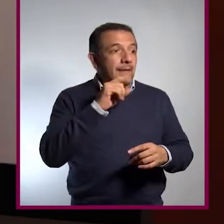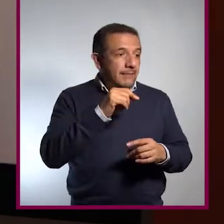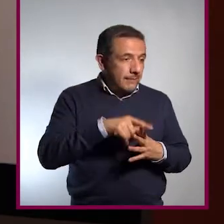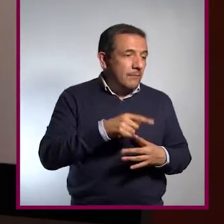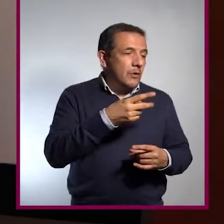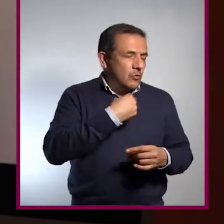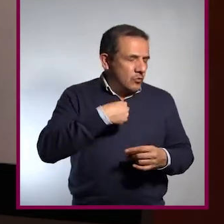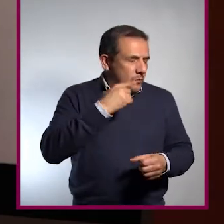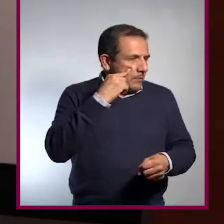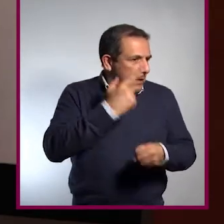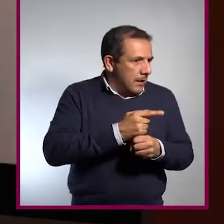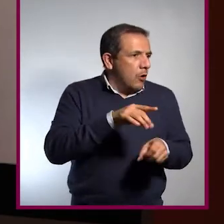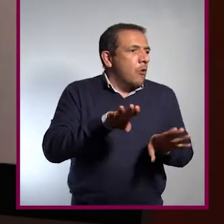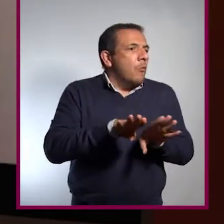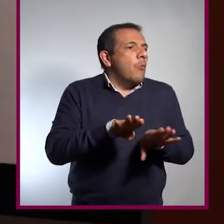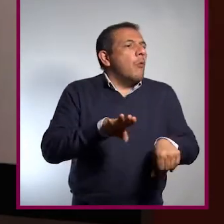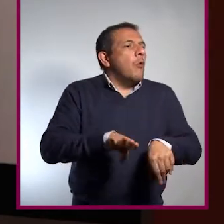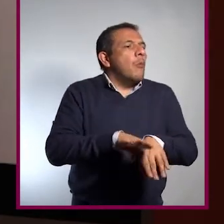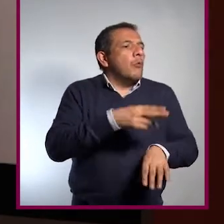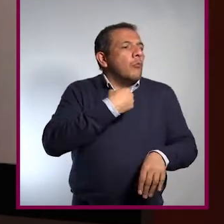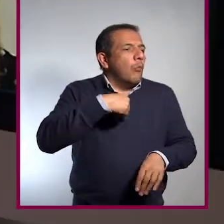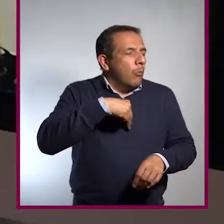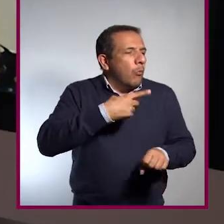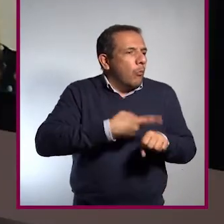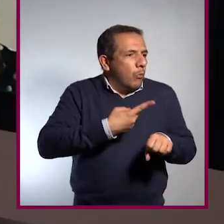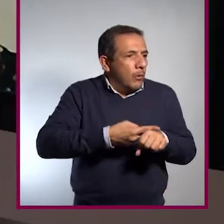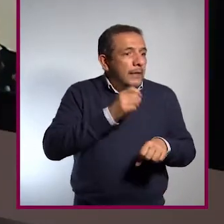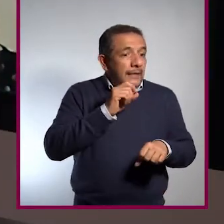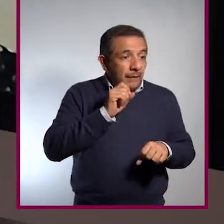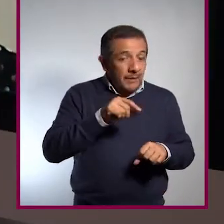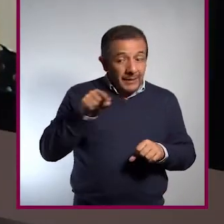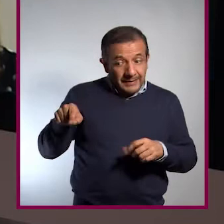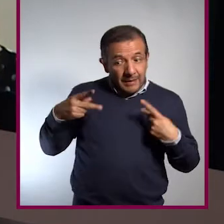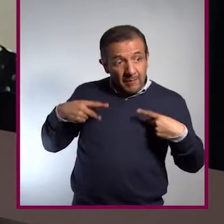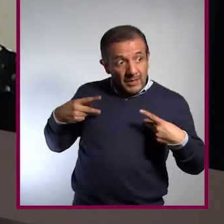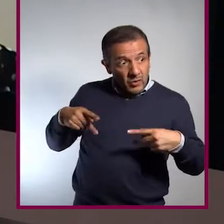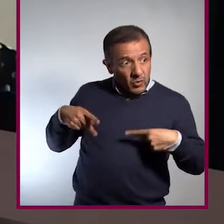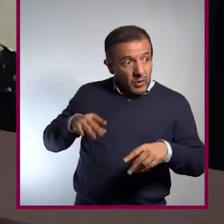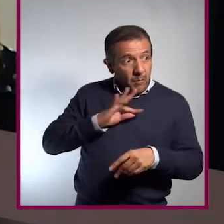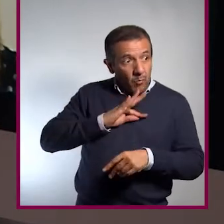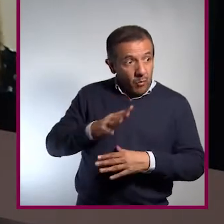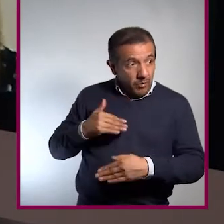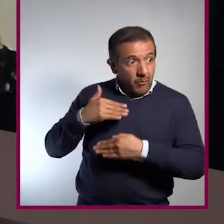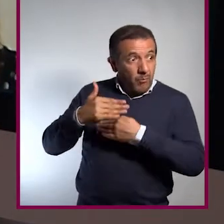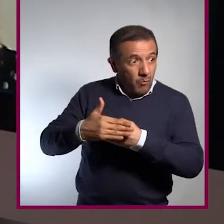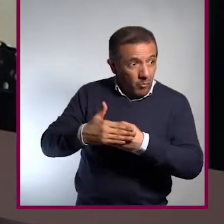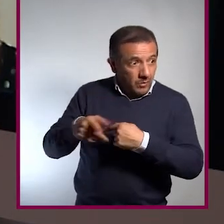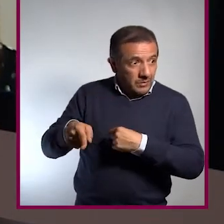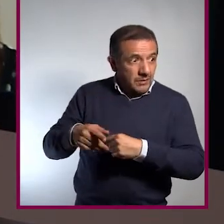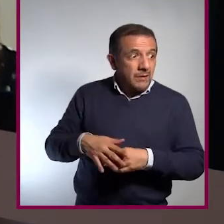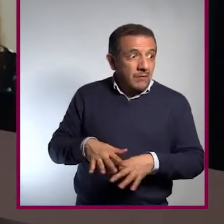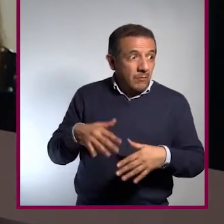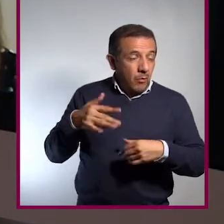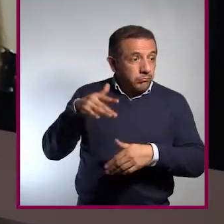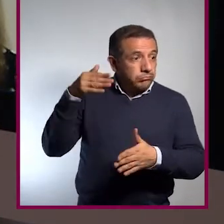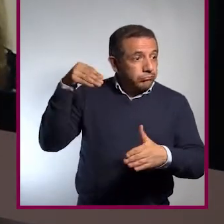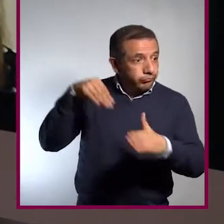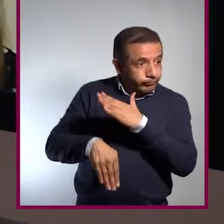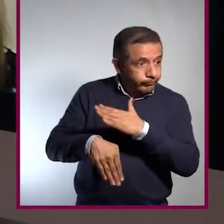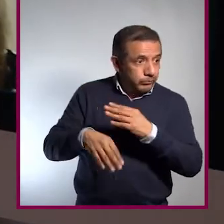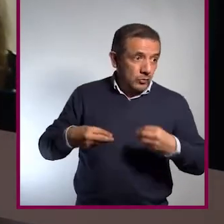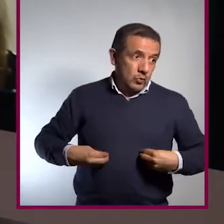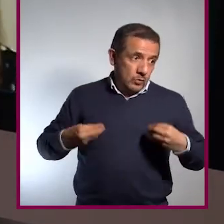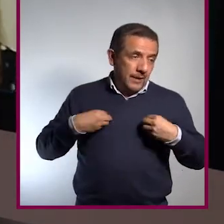enfermamos. También podemos saber qué factores de riesgo tiene alguien para tener una enfermedad. Por ejemplo, sabemos si comemos mucho azúcar y tenemos una